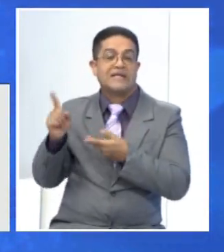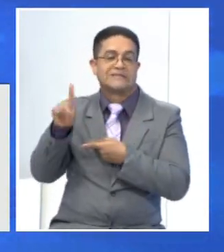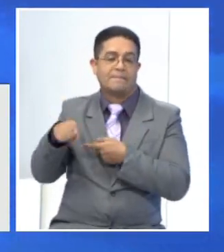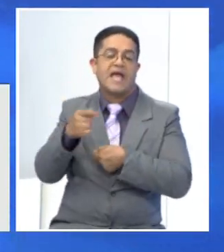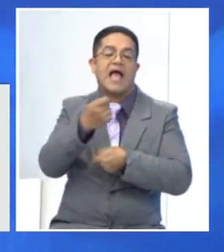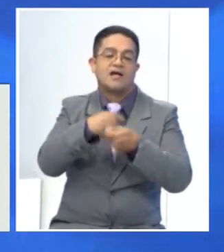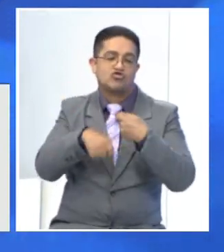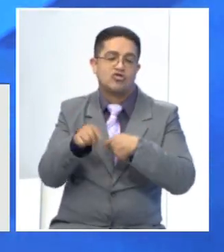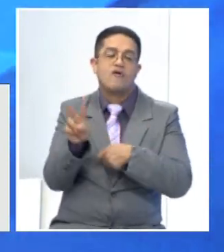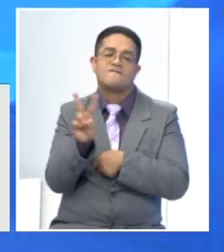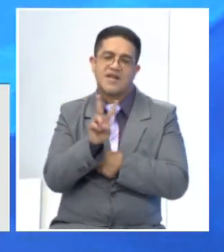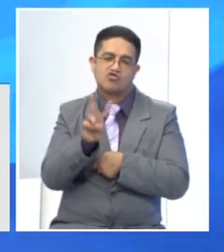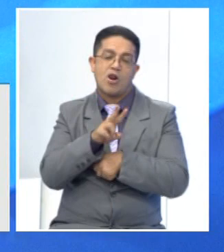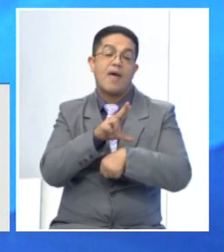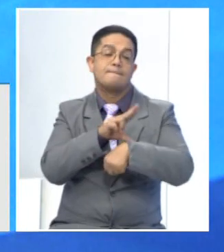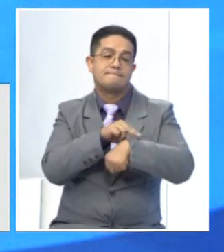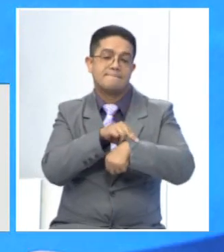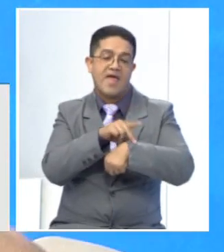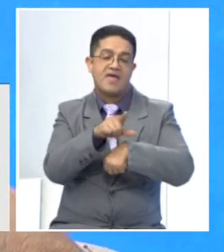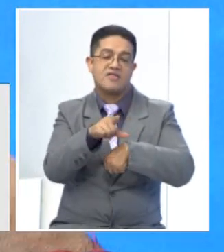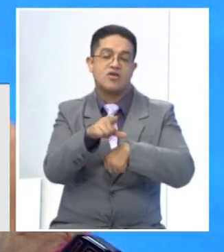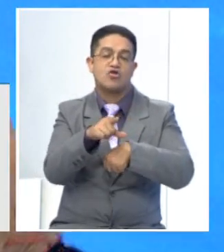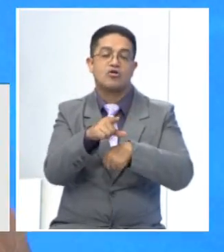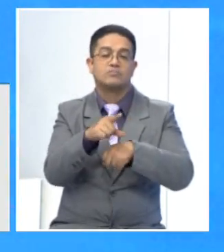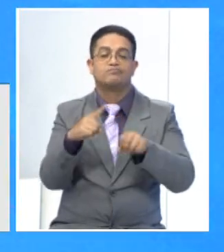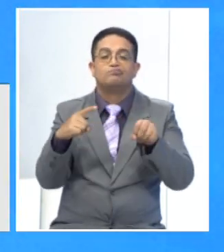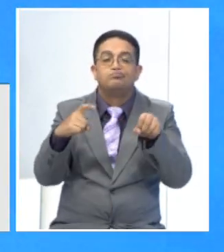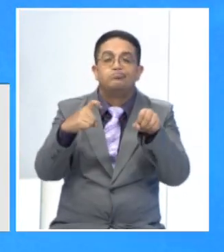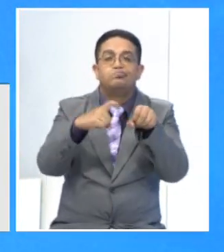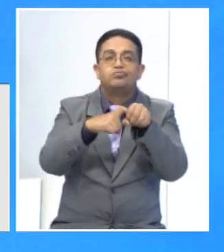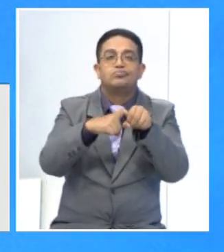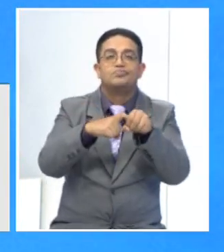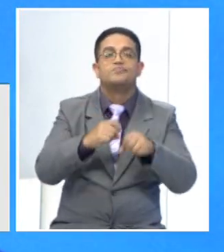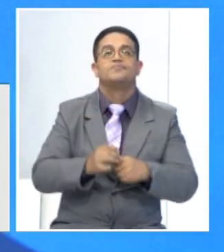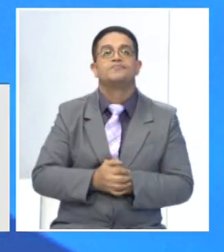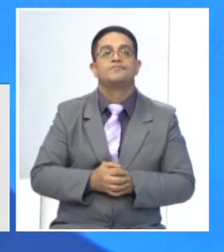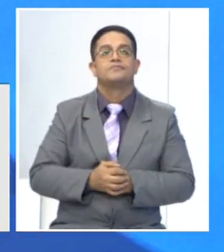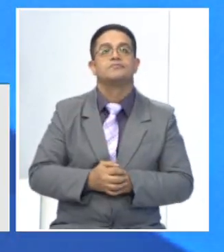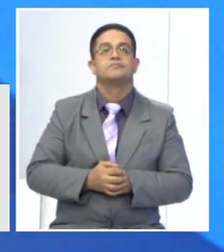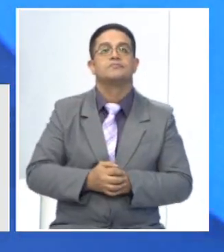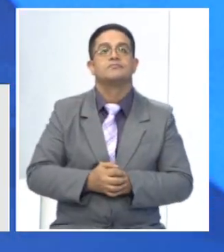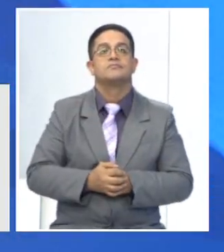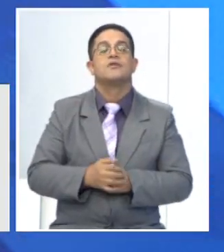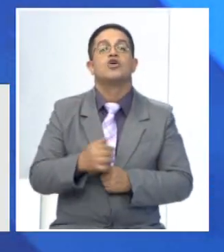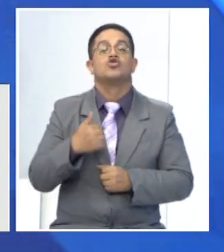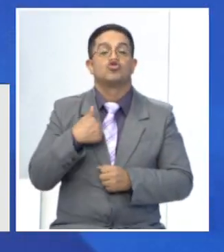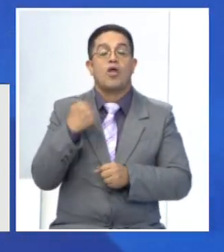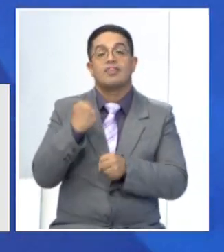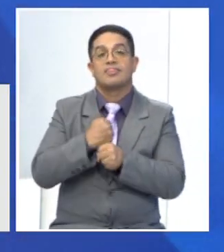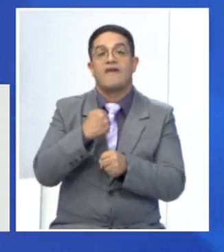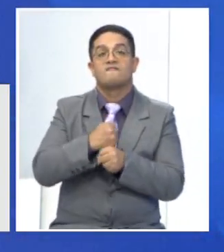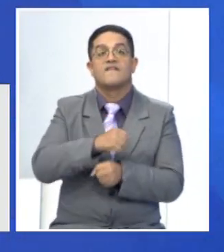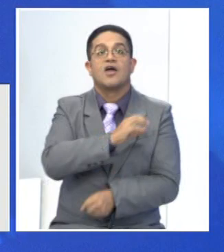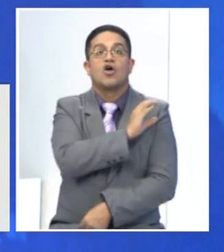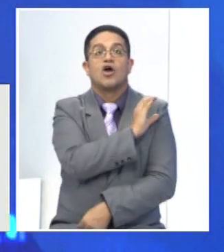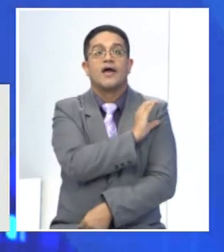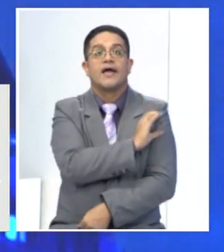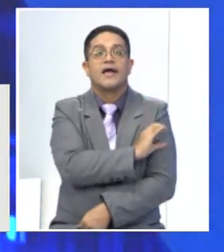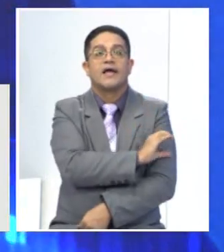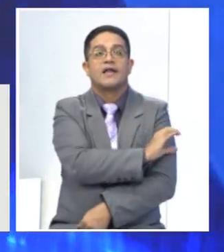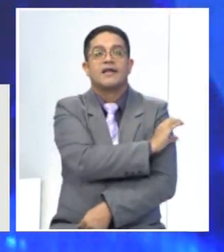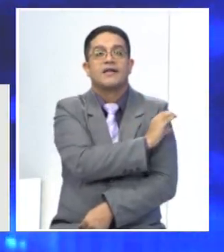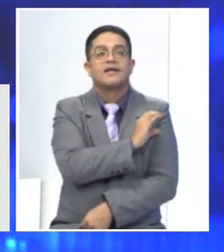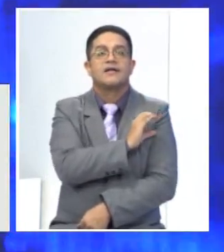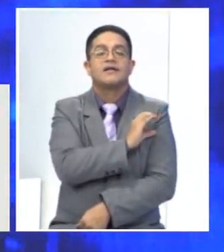@avemere.be, es la Asociación Venezolana de Medicina Reproductiva y Embriología. Mi consultorio, la clínica, soy el